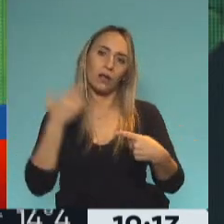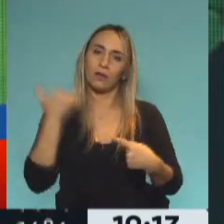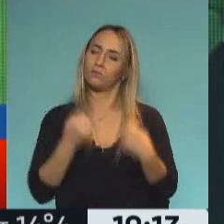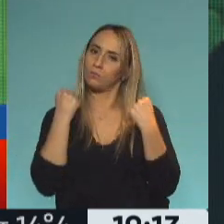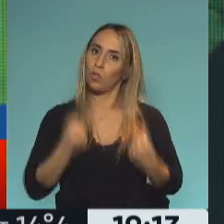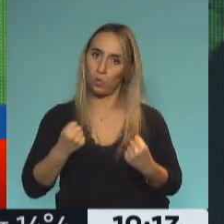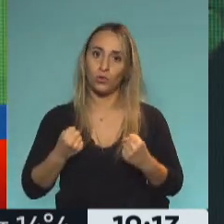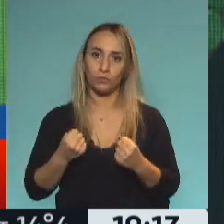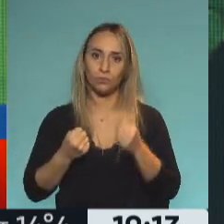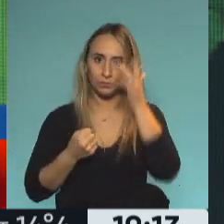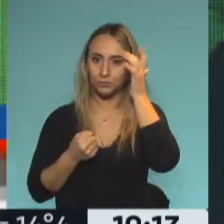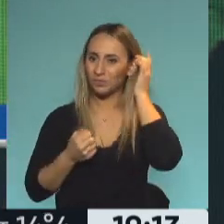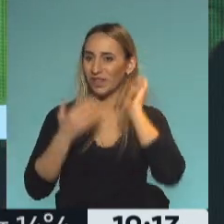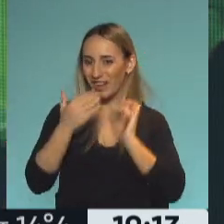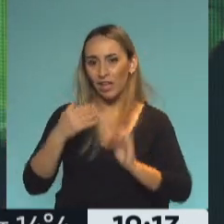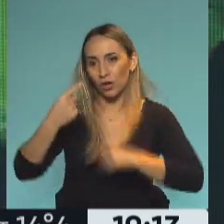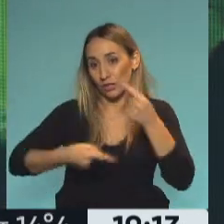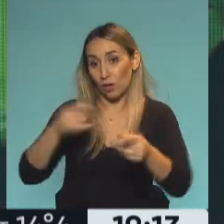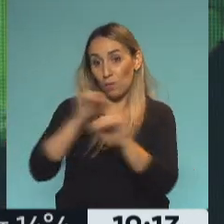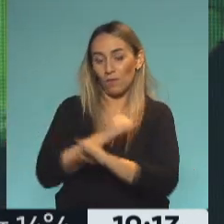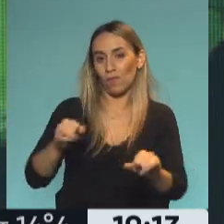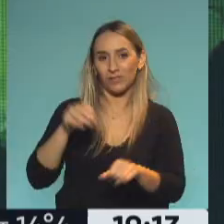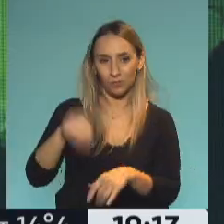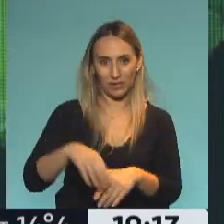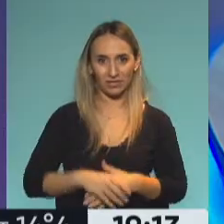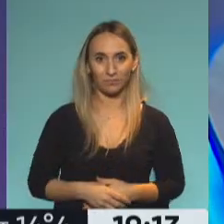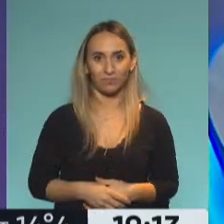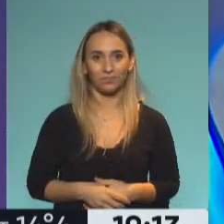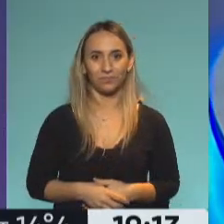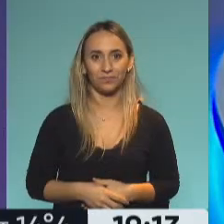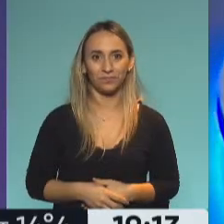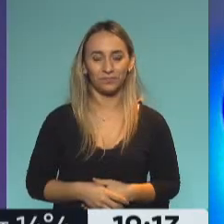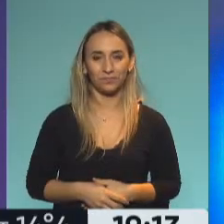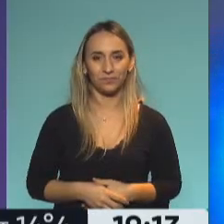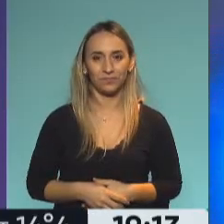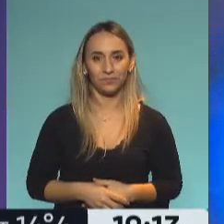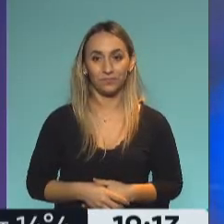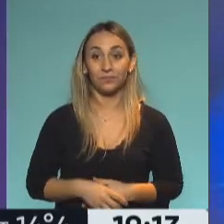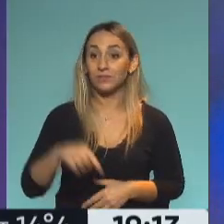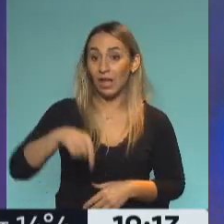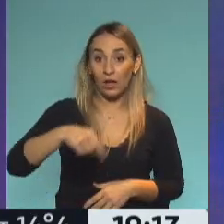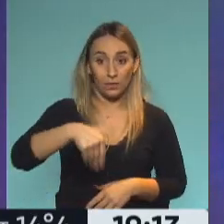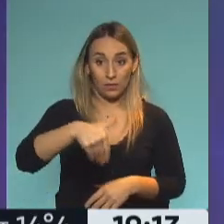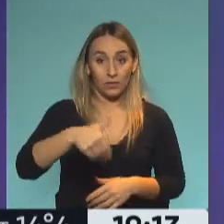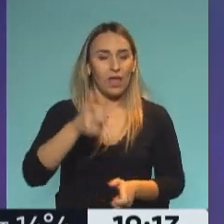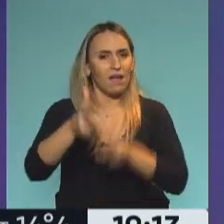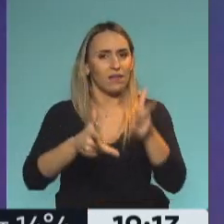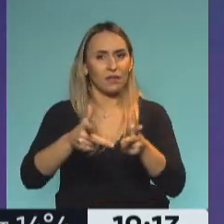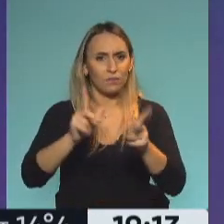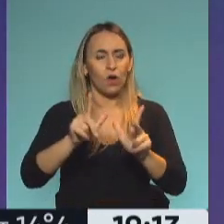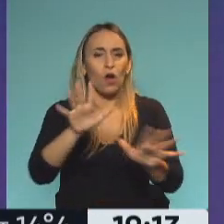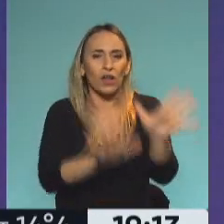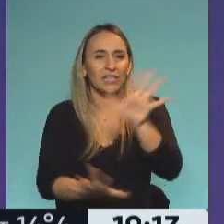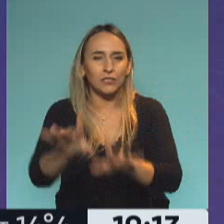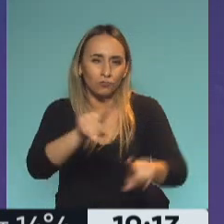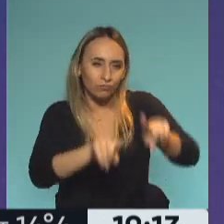Nicolás. Por favor. Seguimos con más información en la televisión pública. Tenemos que hablar ahora del plan de vacunación